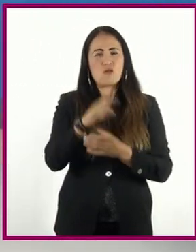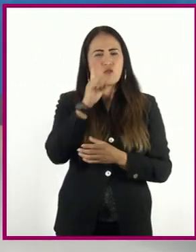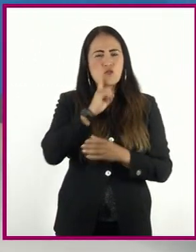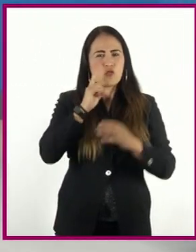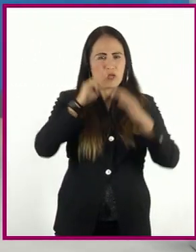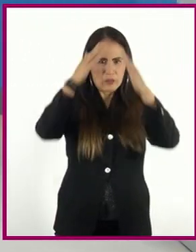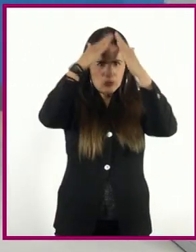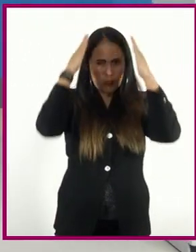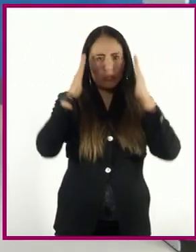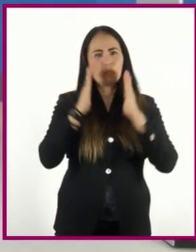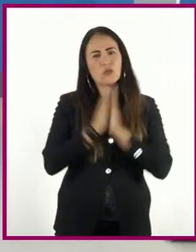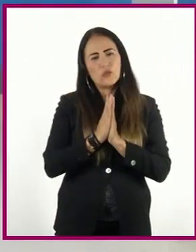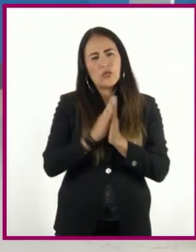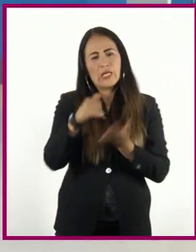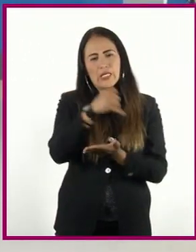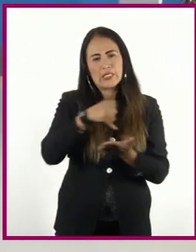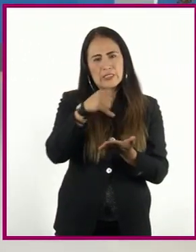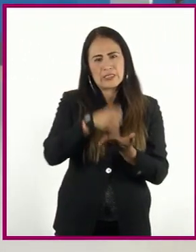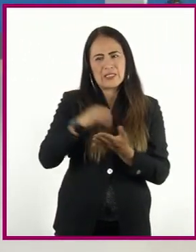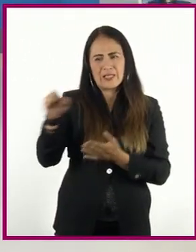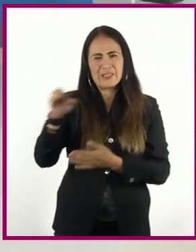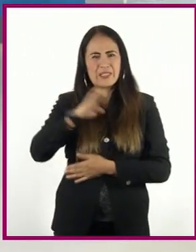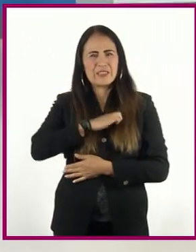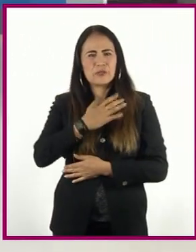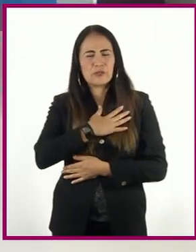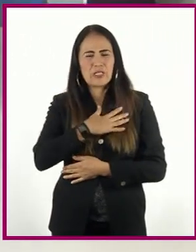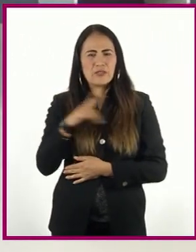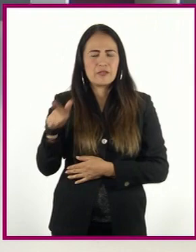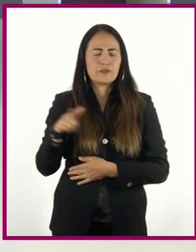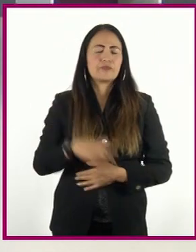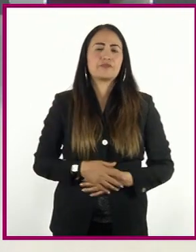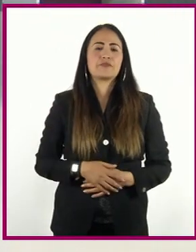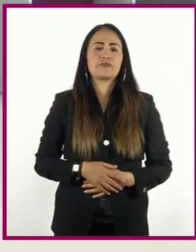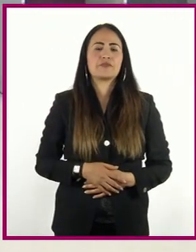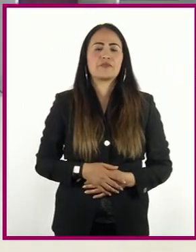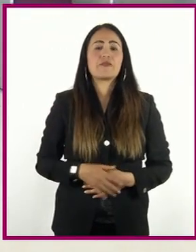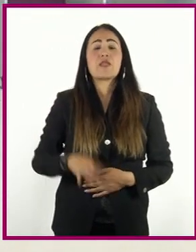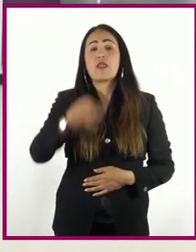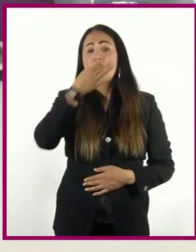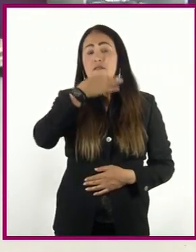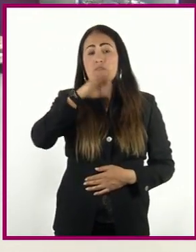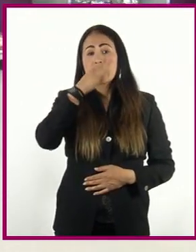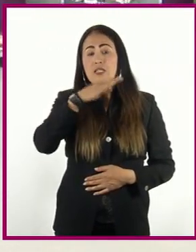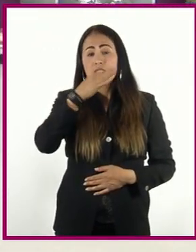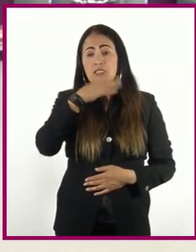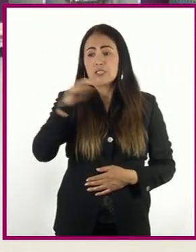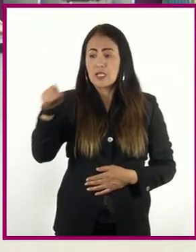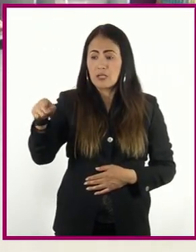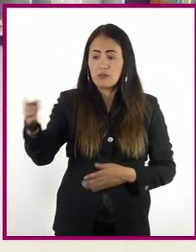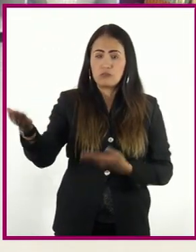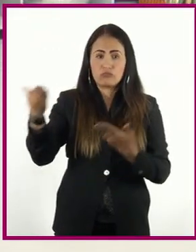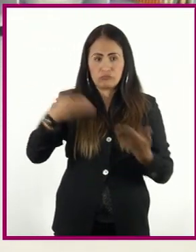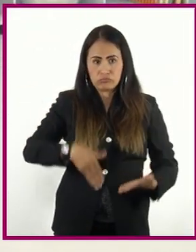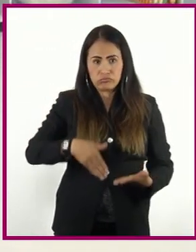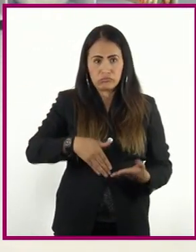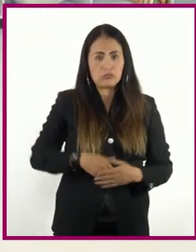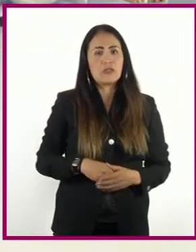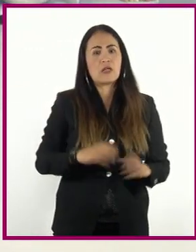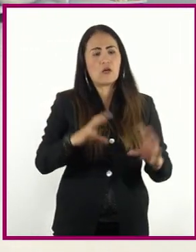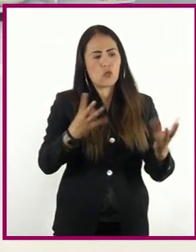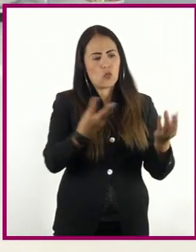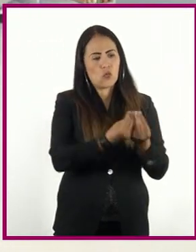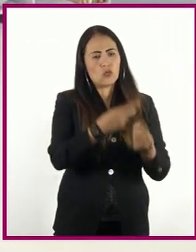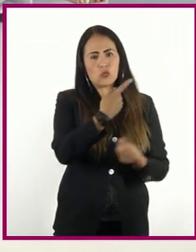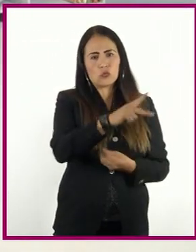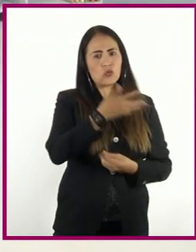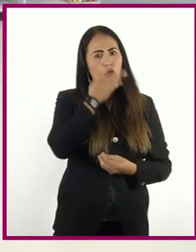María en la isla de Tenerife, en España. Al llegar esta festividad a la Nueva España, se mezcló con una tradición